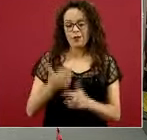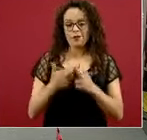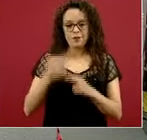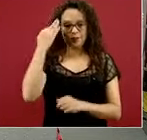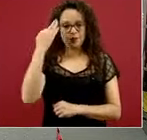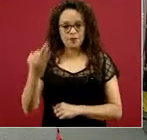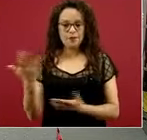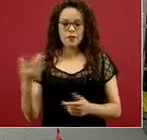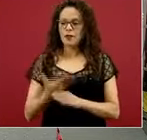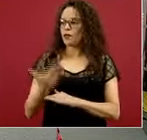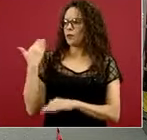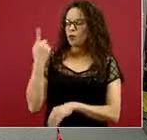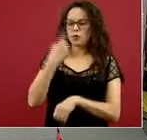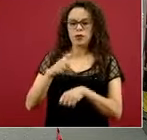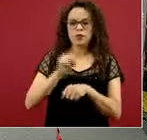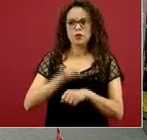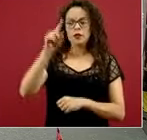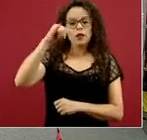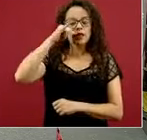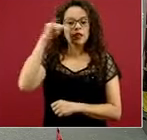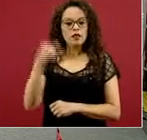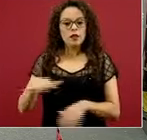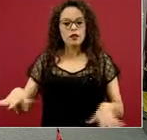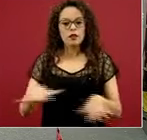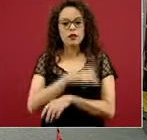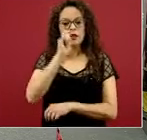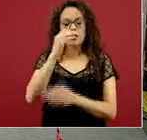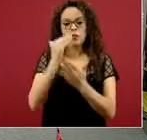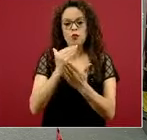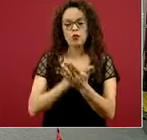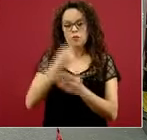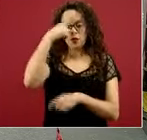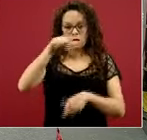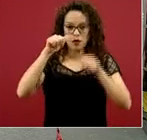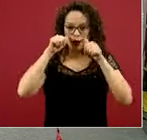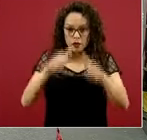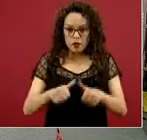semana pasada Italia cambió como el protocolo de atención cuando una